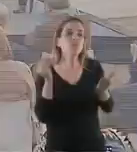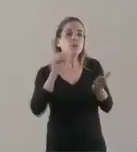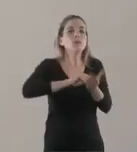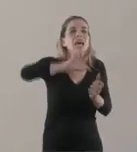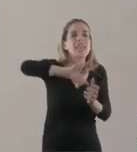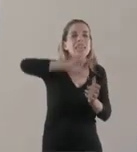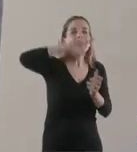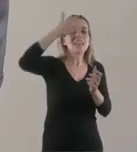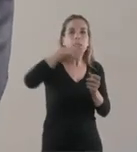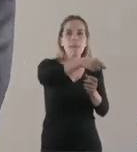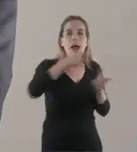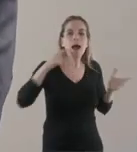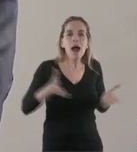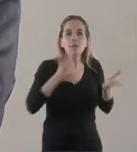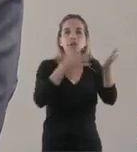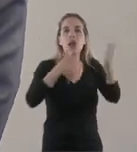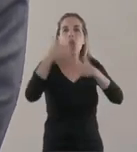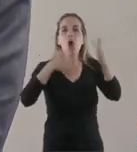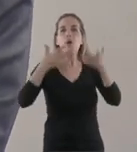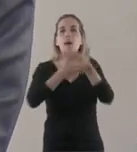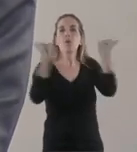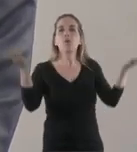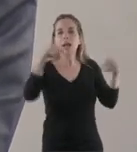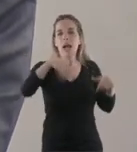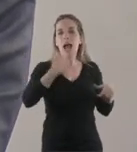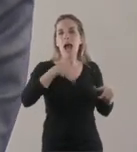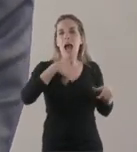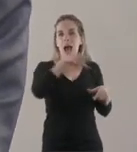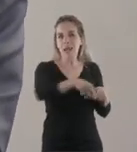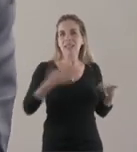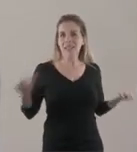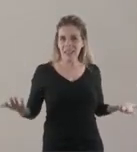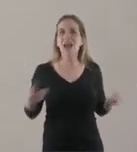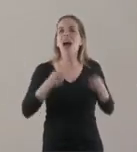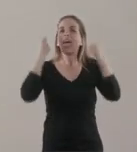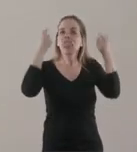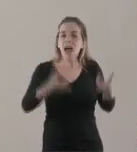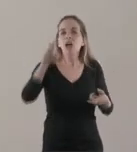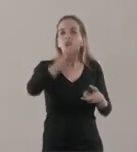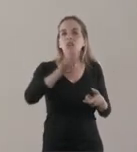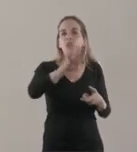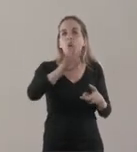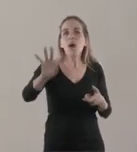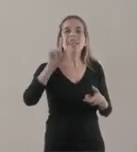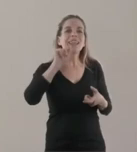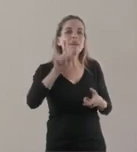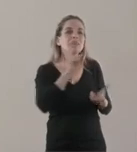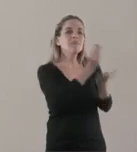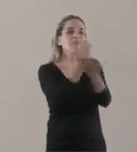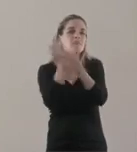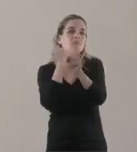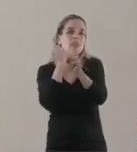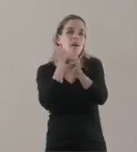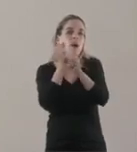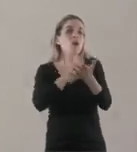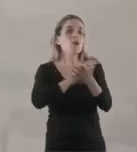en marcha la obra pública en la argentina y generar 240 mil empleos nuevos en